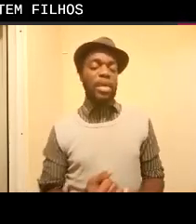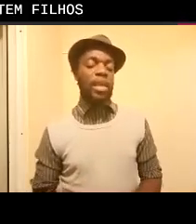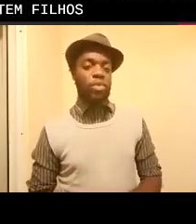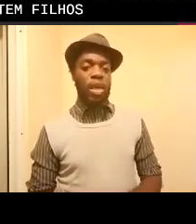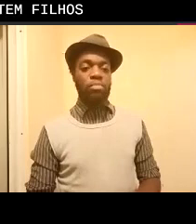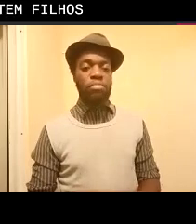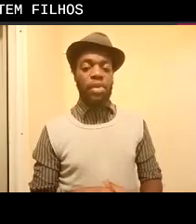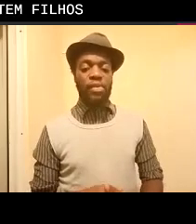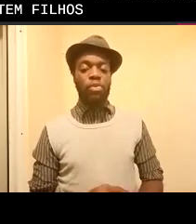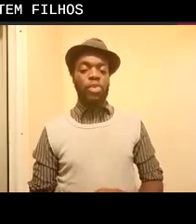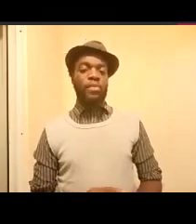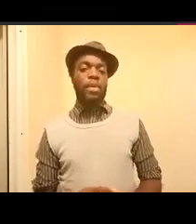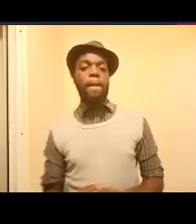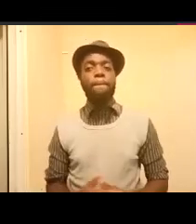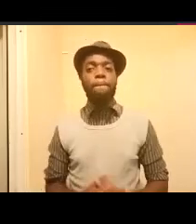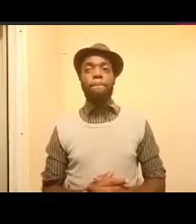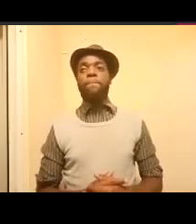discapacidad intelectual vive esa situación?